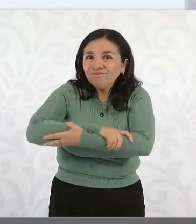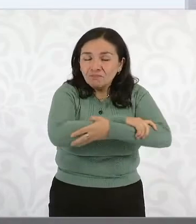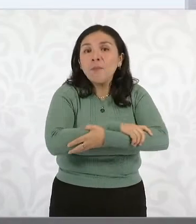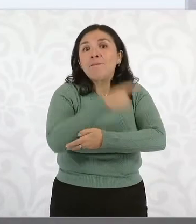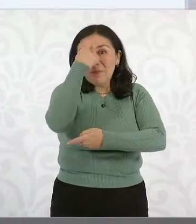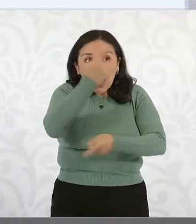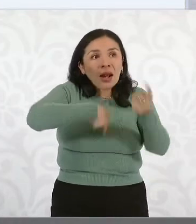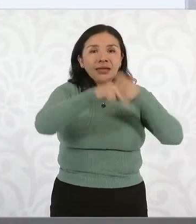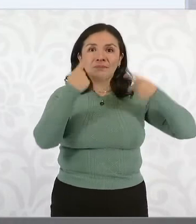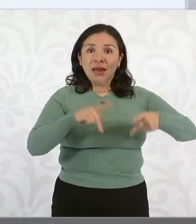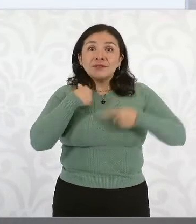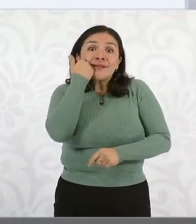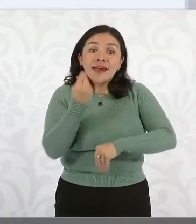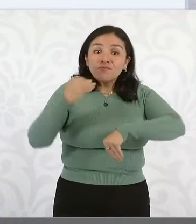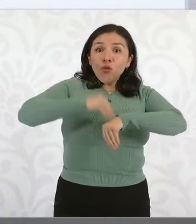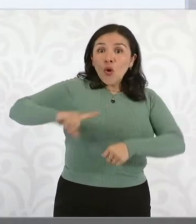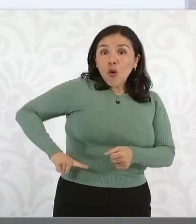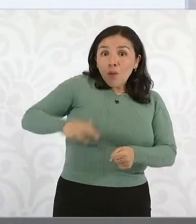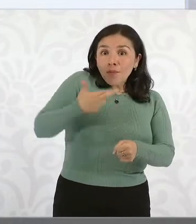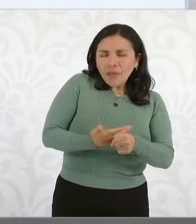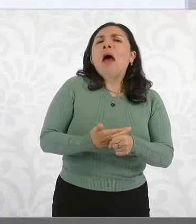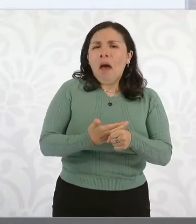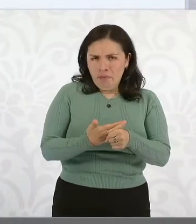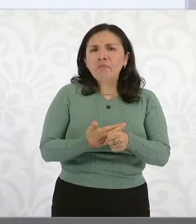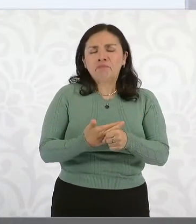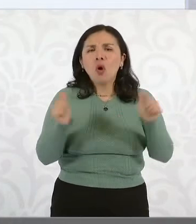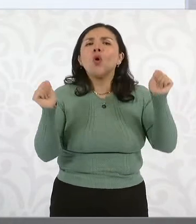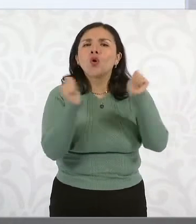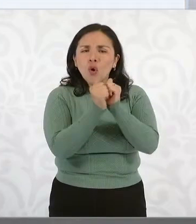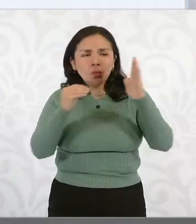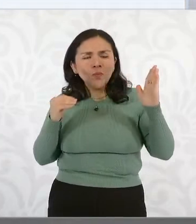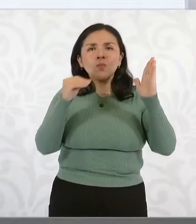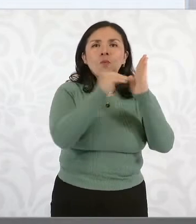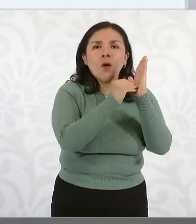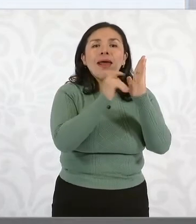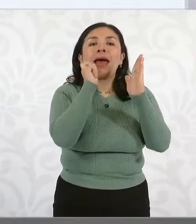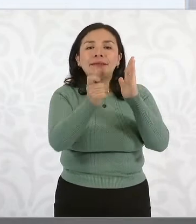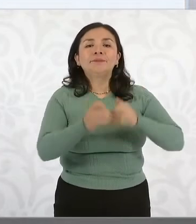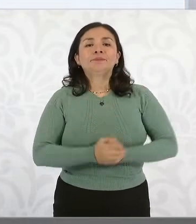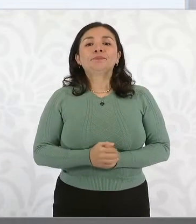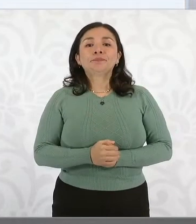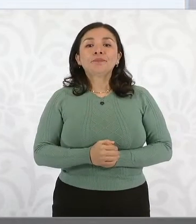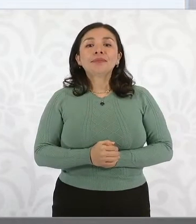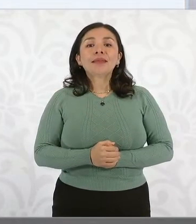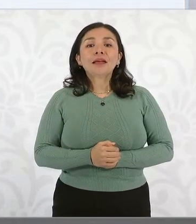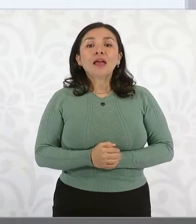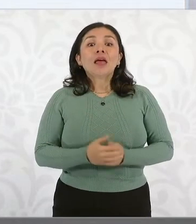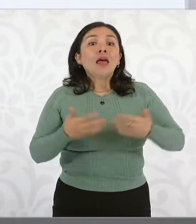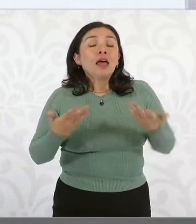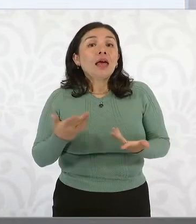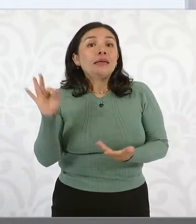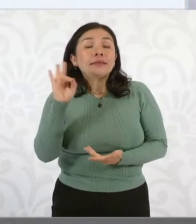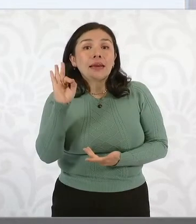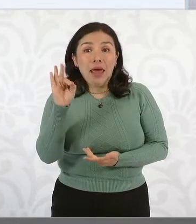los gobernantes, se propone incluir el supuesto de quienes